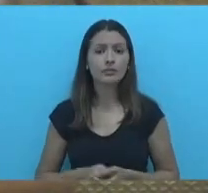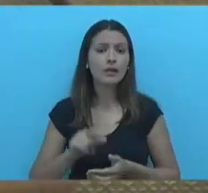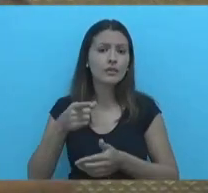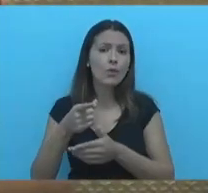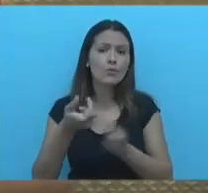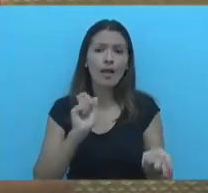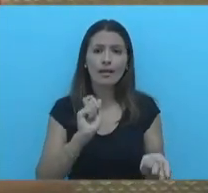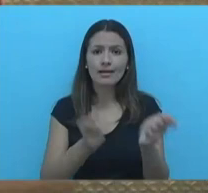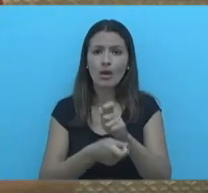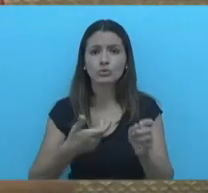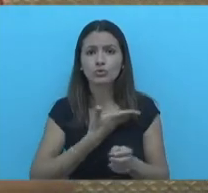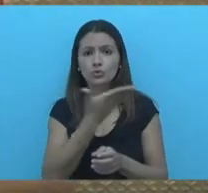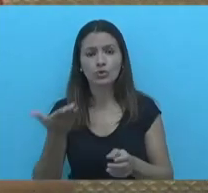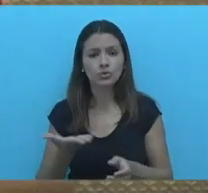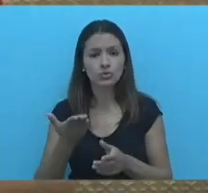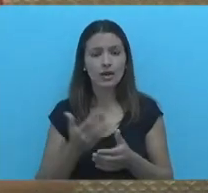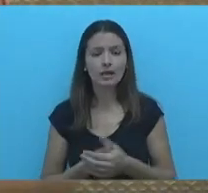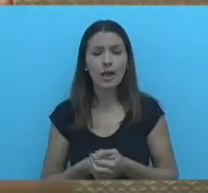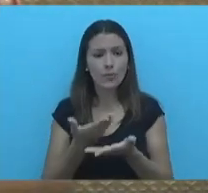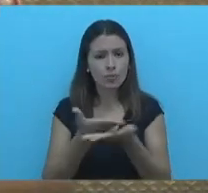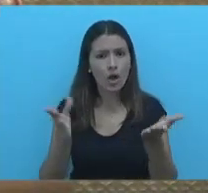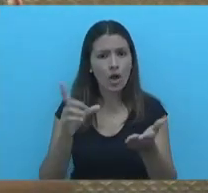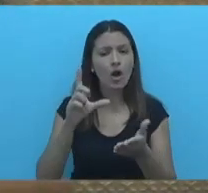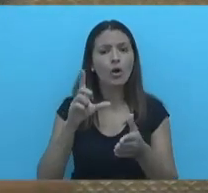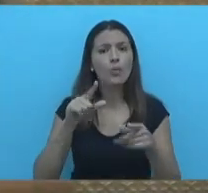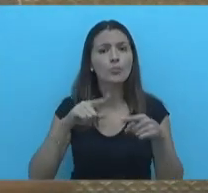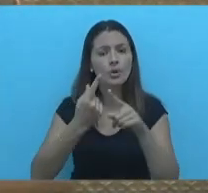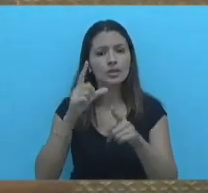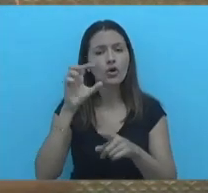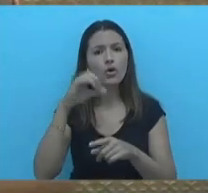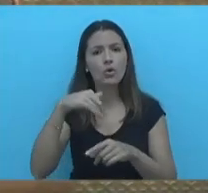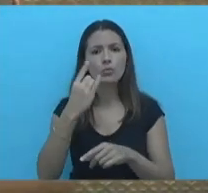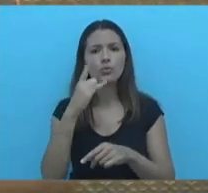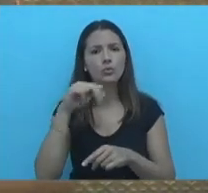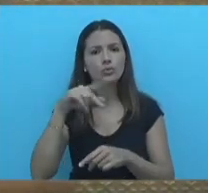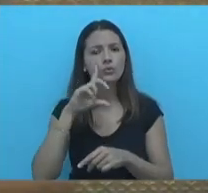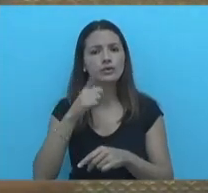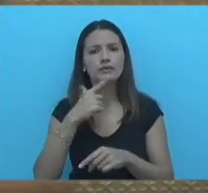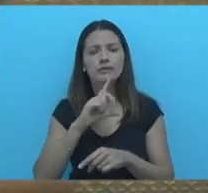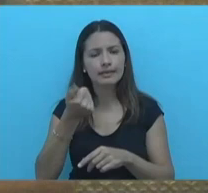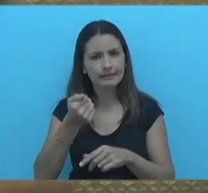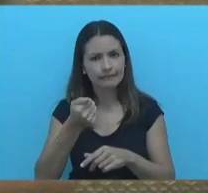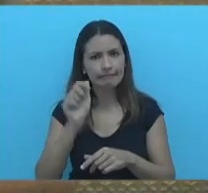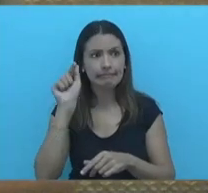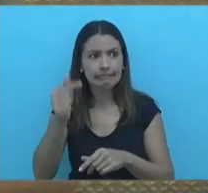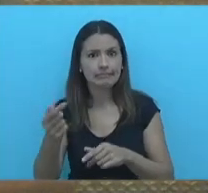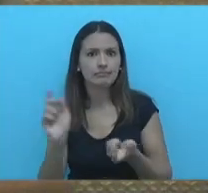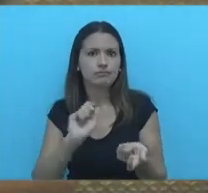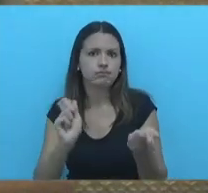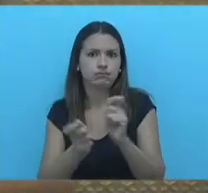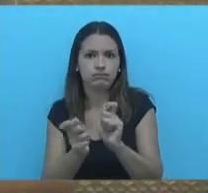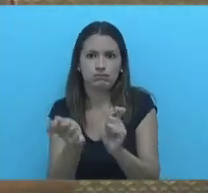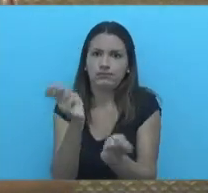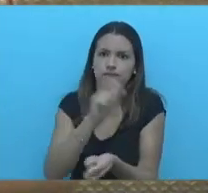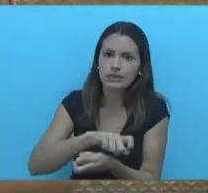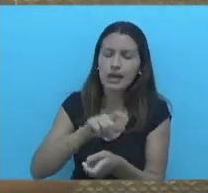y especialmente el manifiesto comunista de 1848. Se terminó lo liberal de Pío IX y